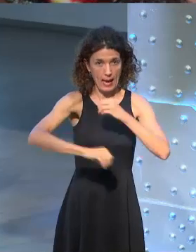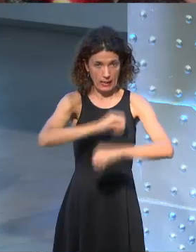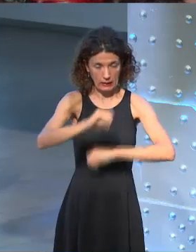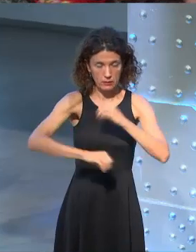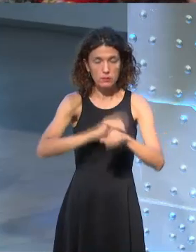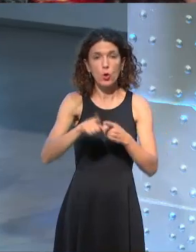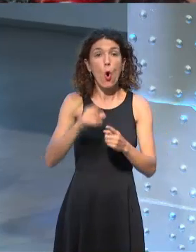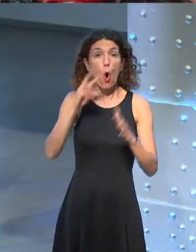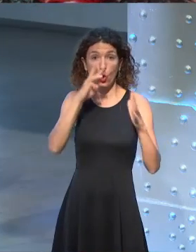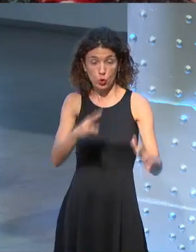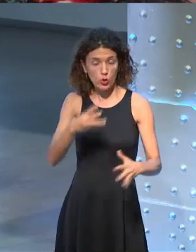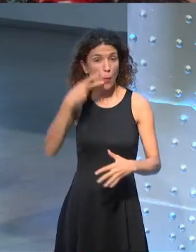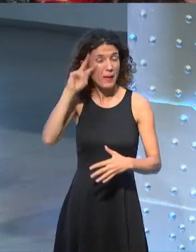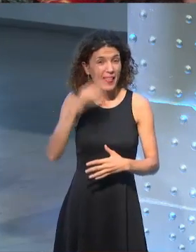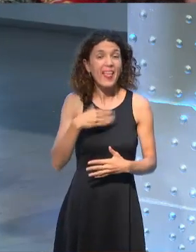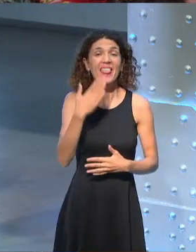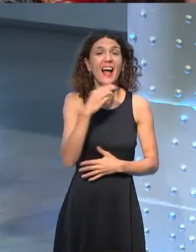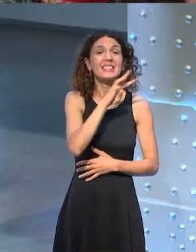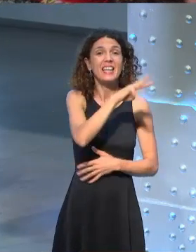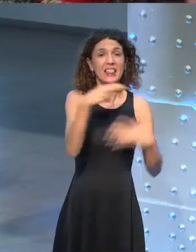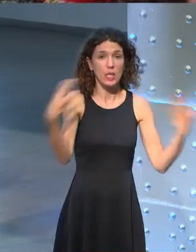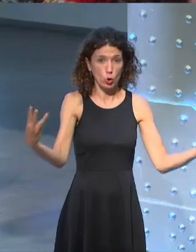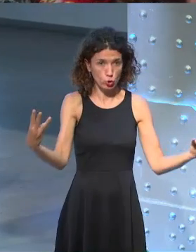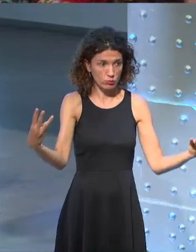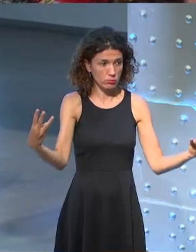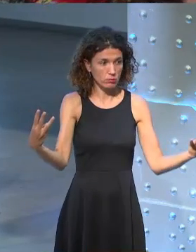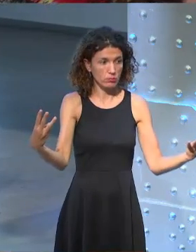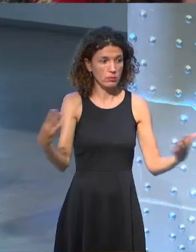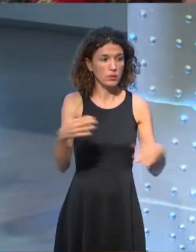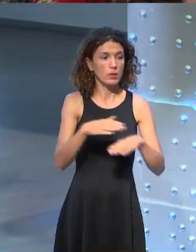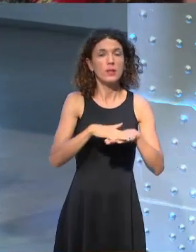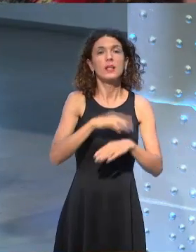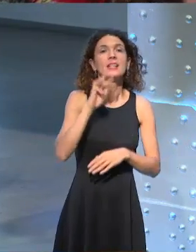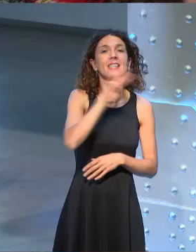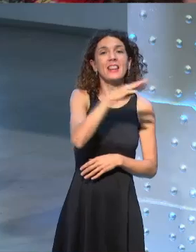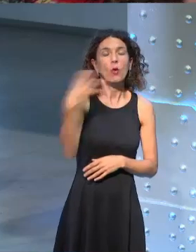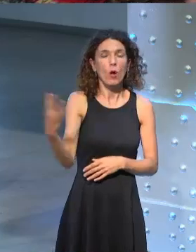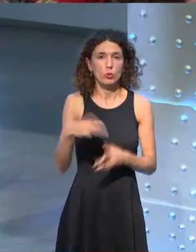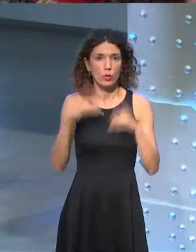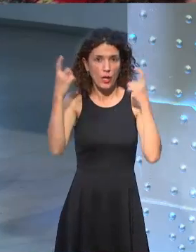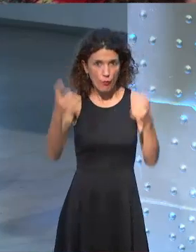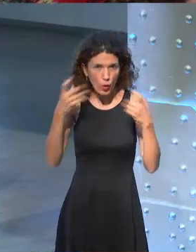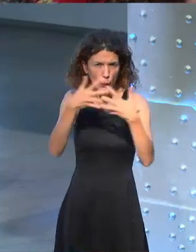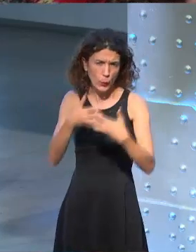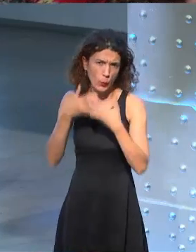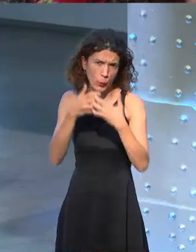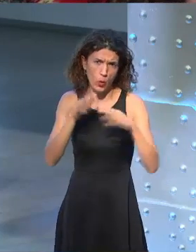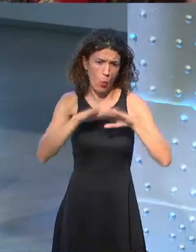profesional. Wow. Tengo 34 años y os podéis imaginar el trabajo, el esfuerzo, como el de todo el